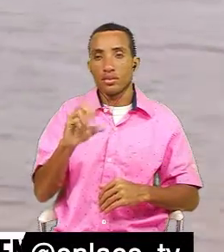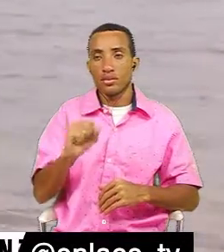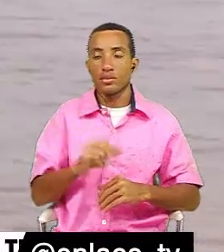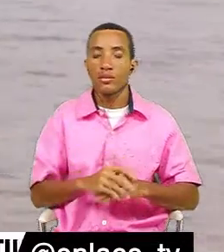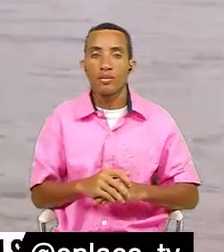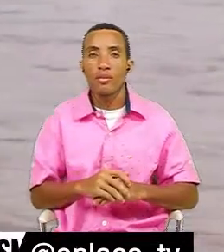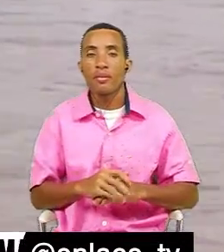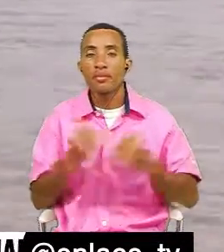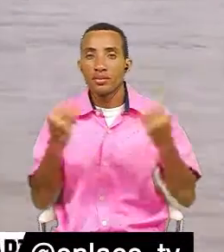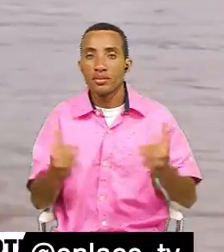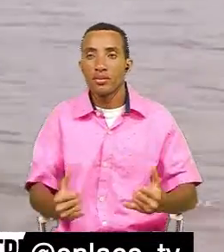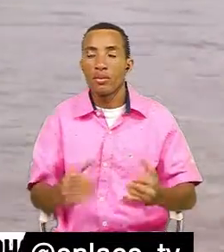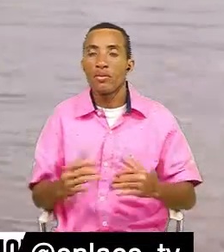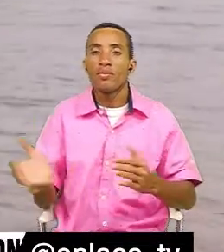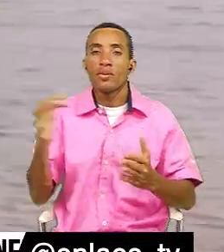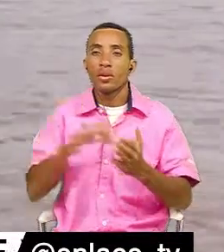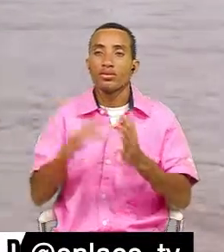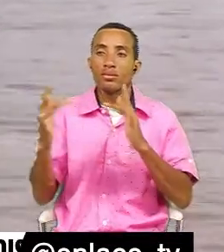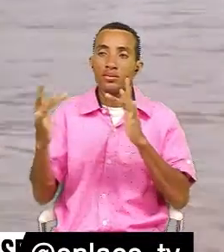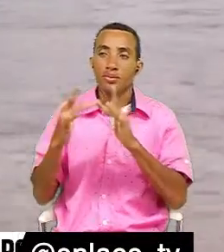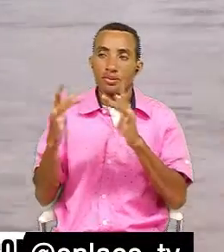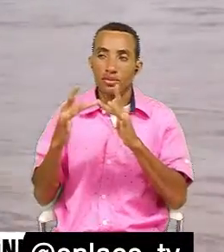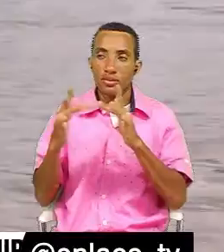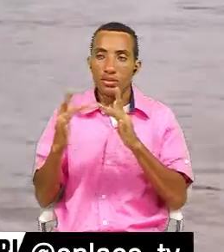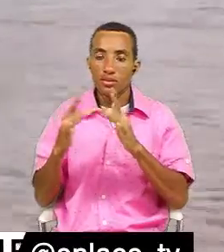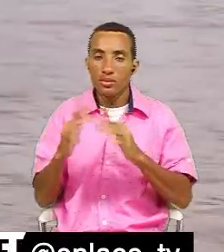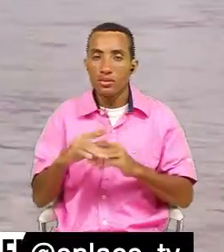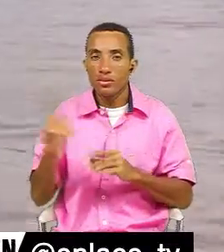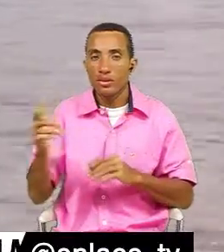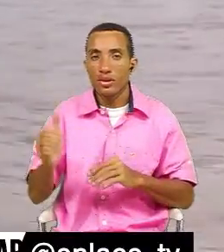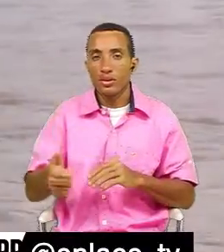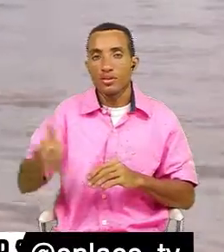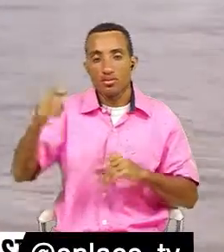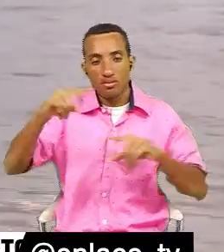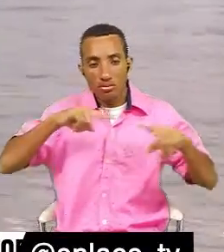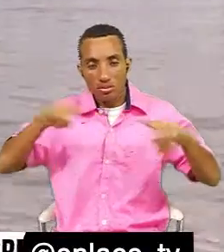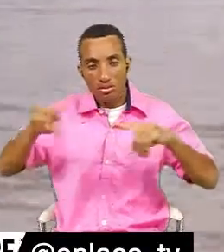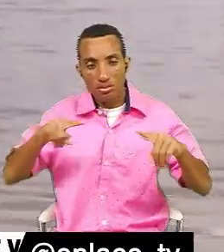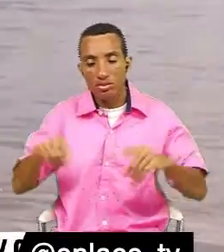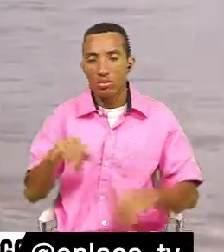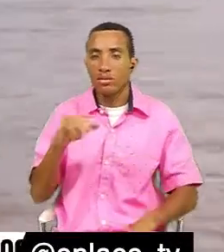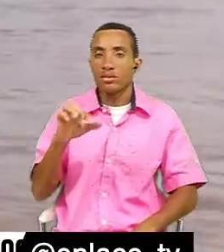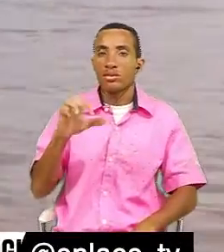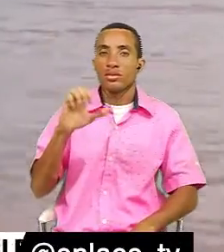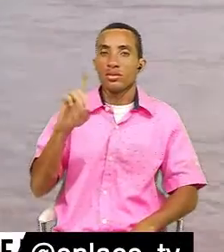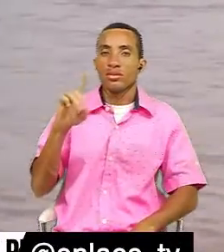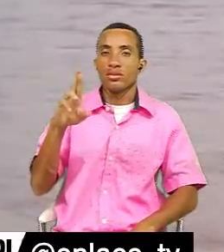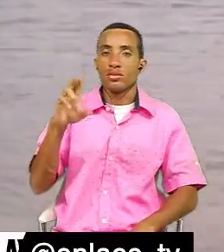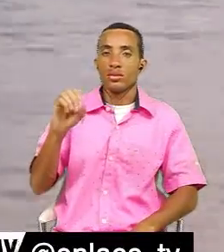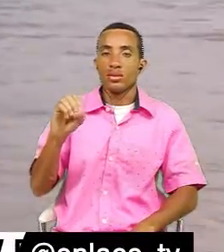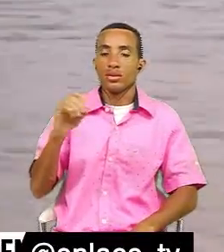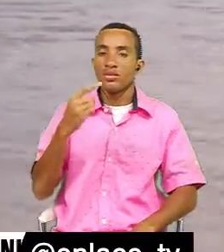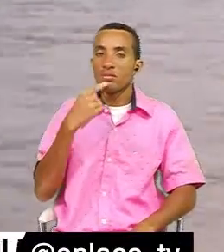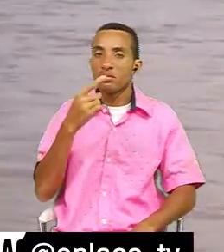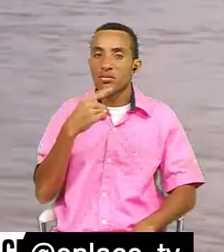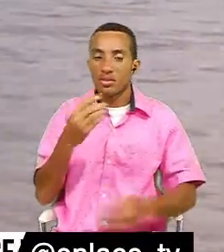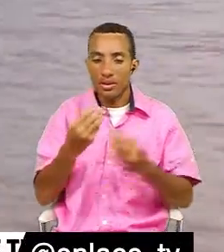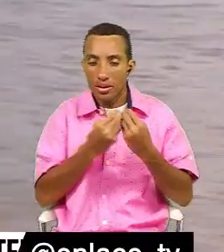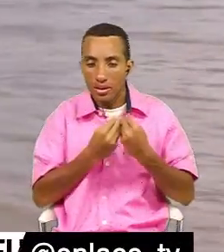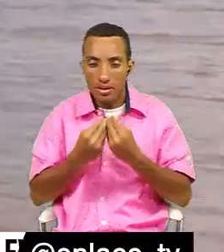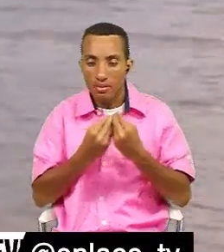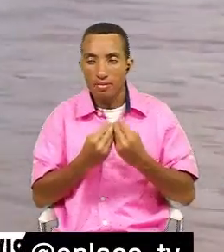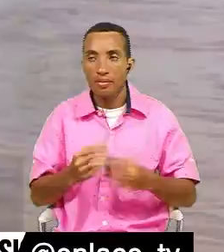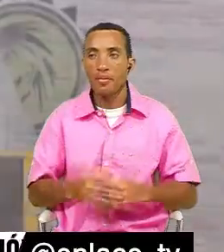momentos hacemos contacto entonces con nuestro director de noticias, Pedro Severiche, para escuchar lo que dice el concejal Henry